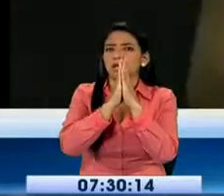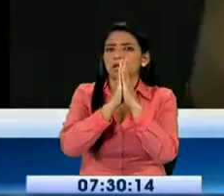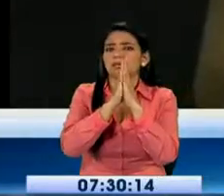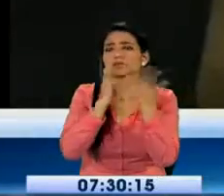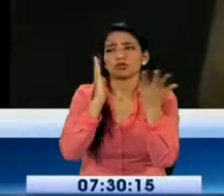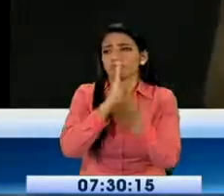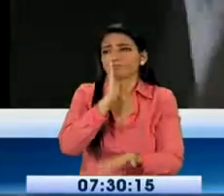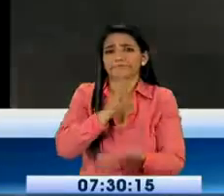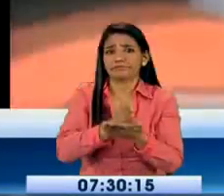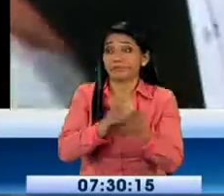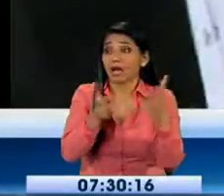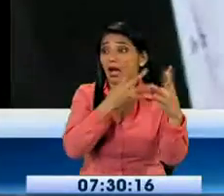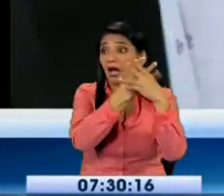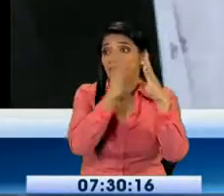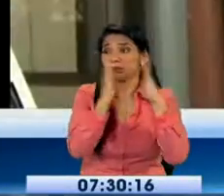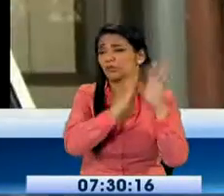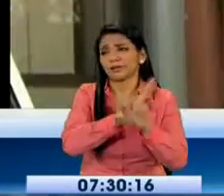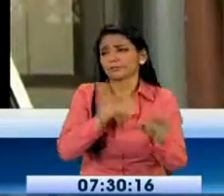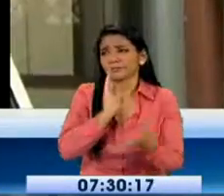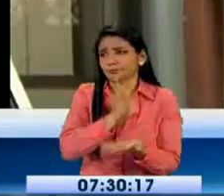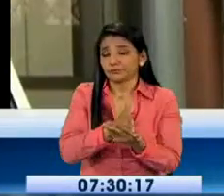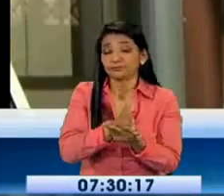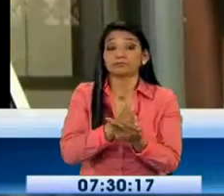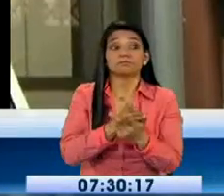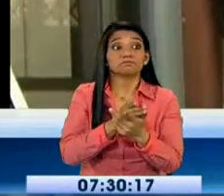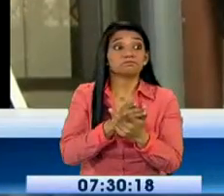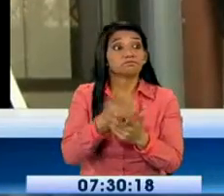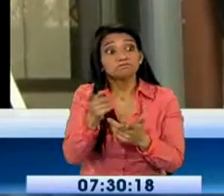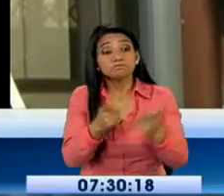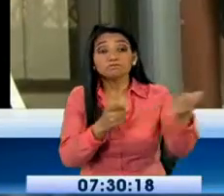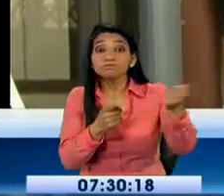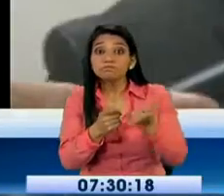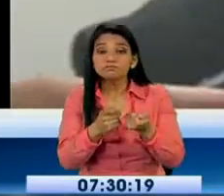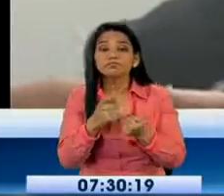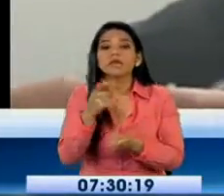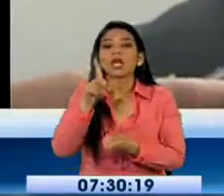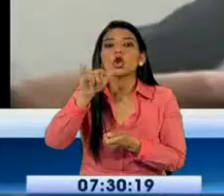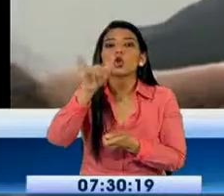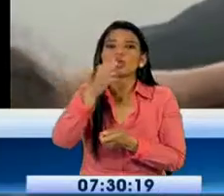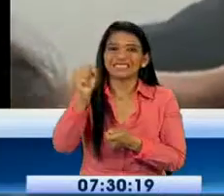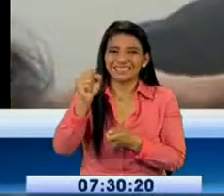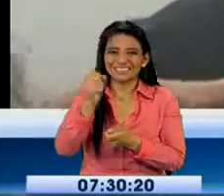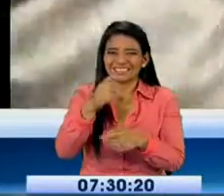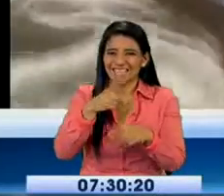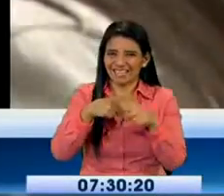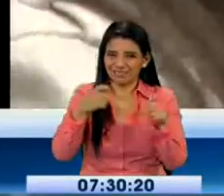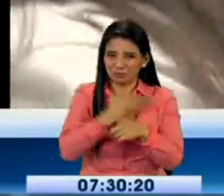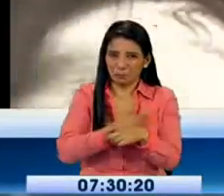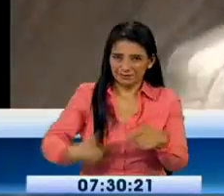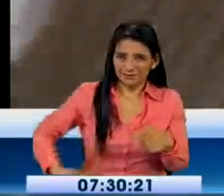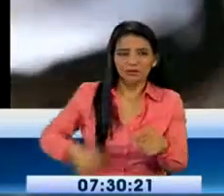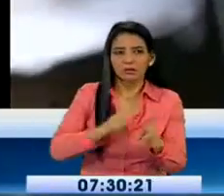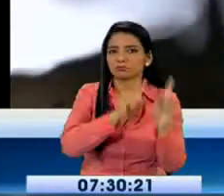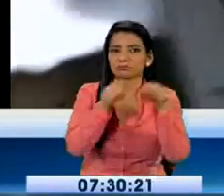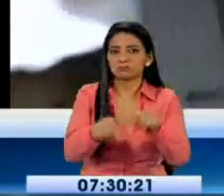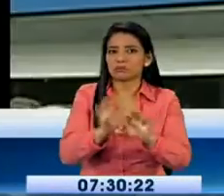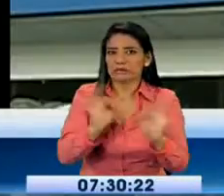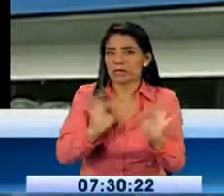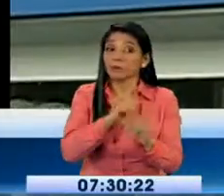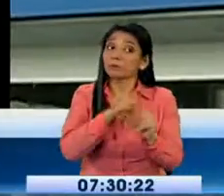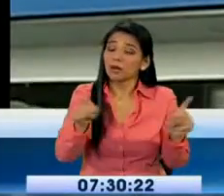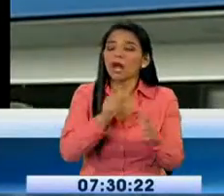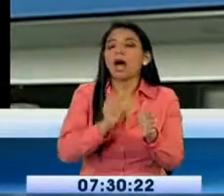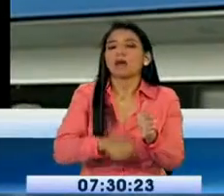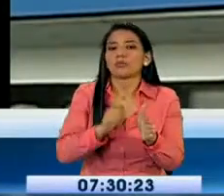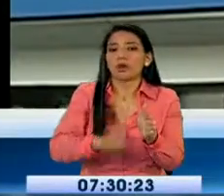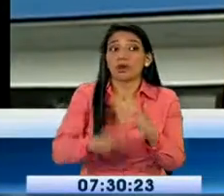deje sin efecto la medida de prisión preventiva a esta audiencia no acudió luis che pero si sus abogados ellos habían solicitado desbloquear